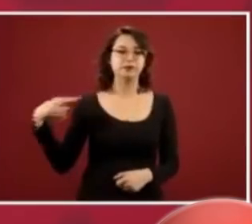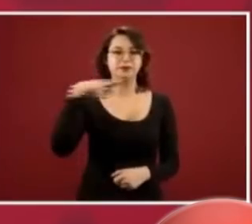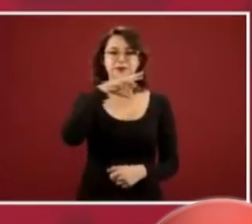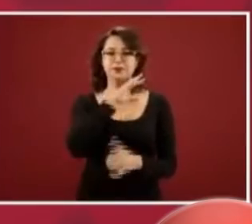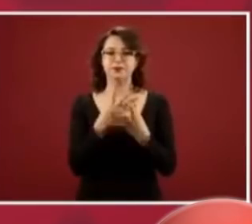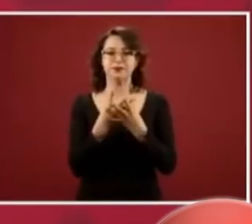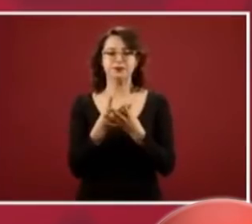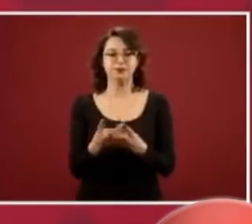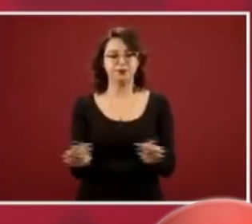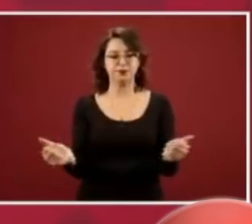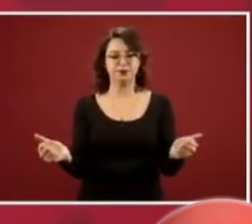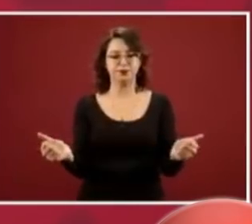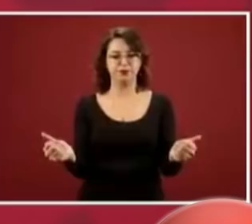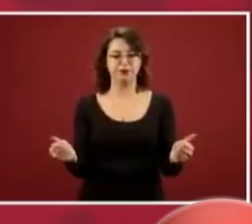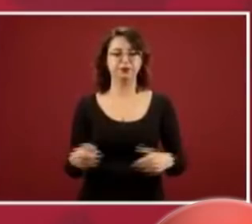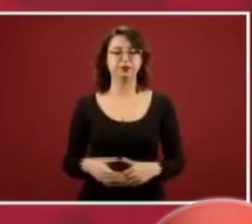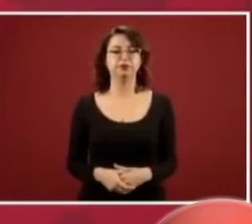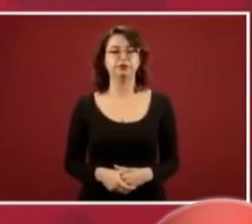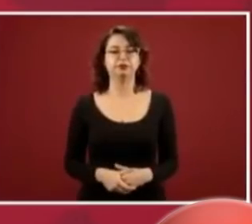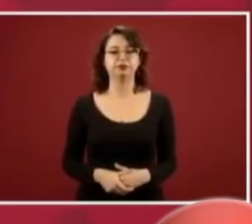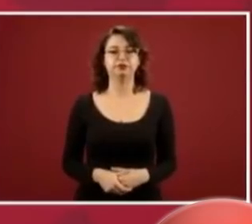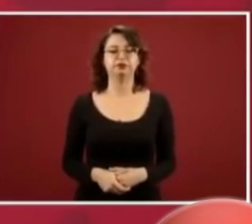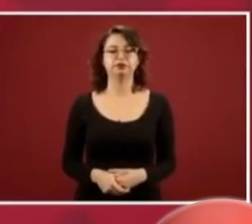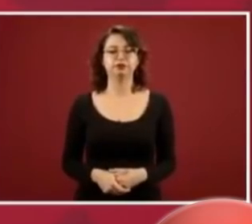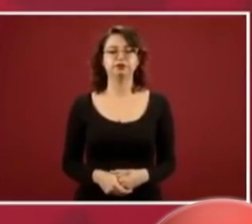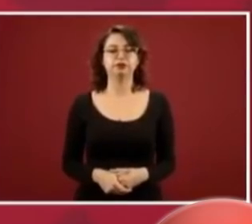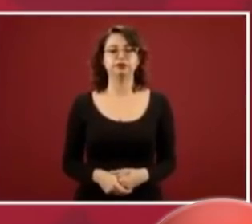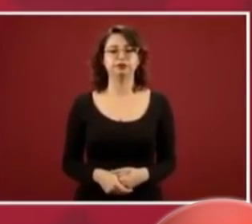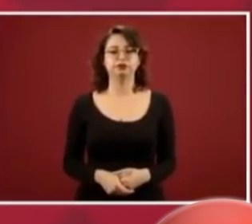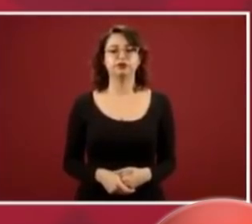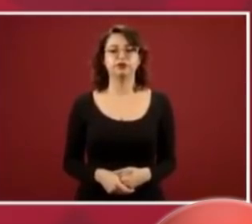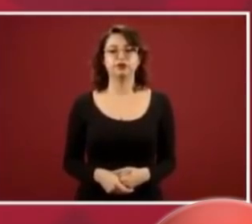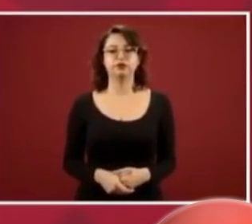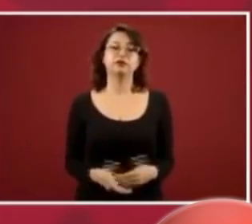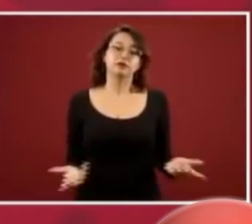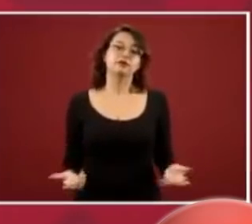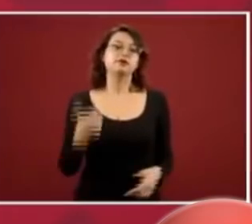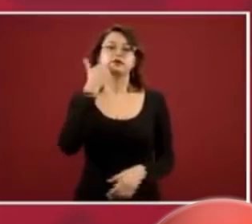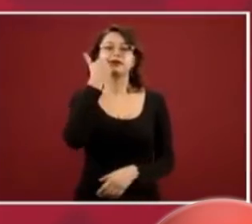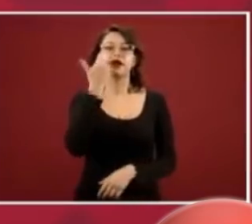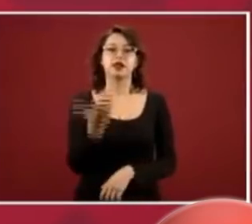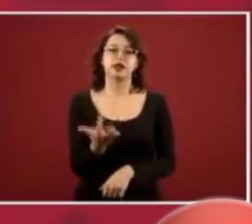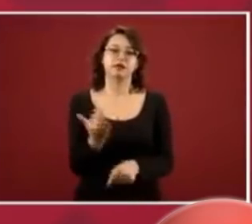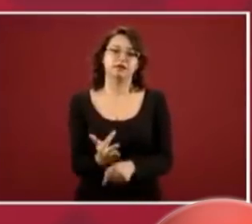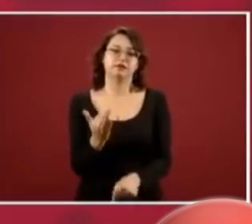actual aeropuerto de la Ciudad de México. Entonces, quería hacer esa precisión,